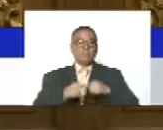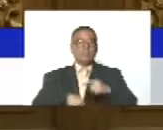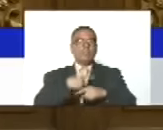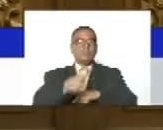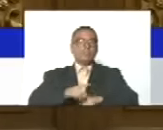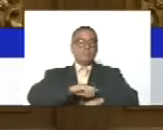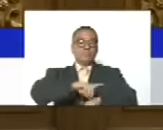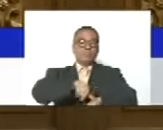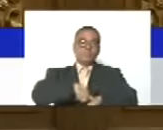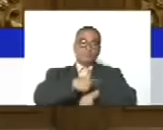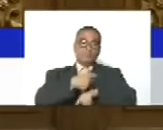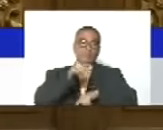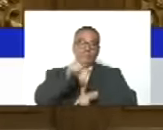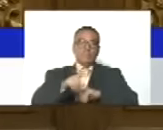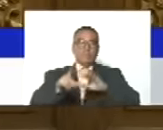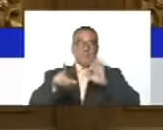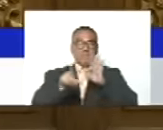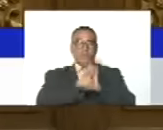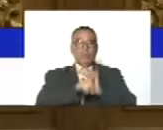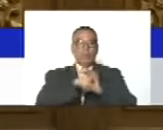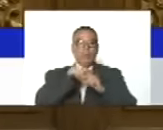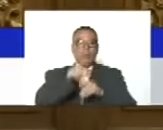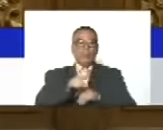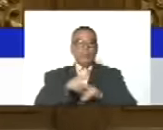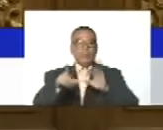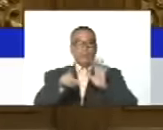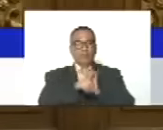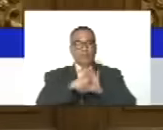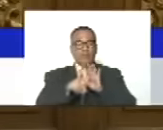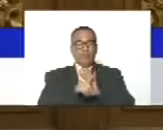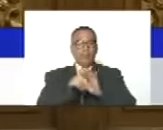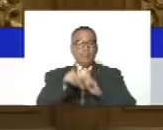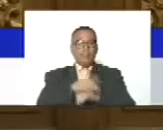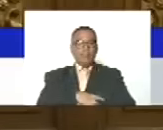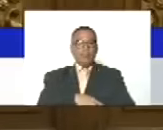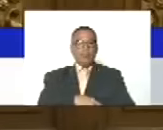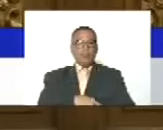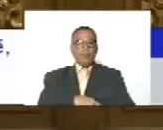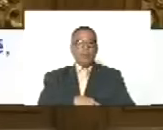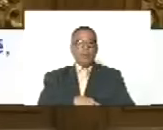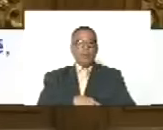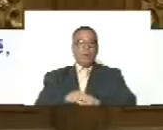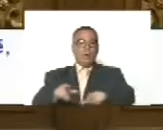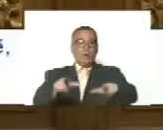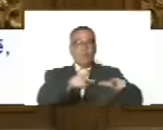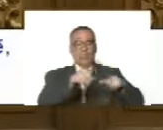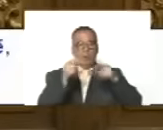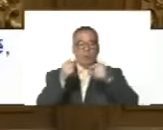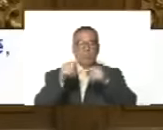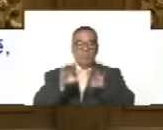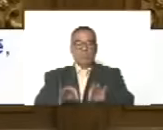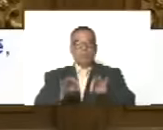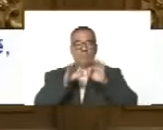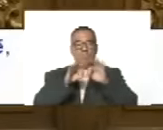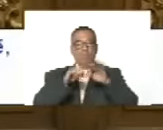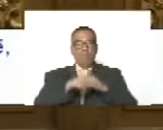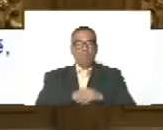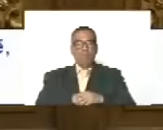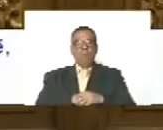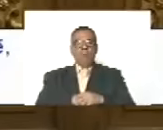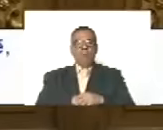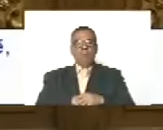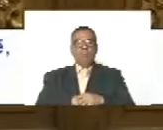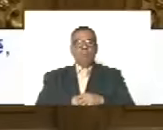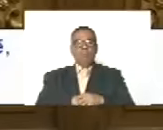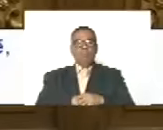próximas horas con esta ley, con la ley de zonas económicas especiales, ¿verdad? La